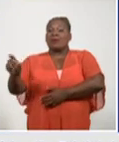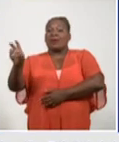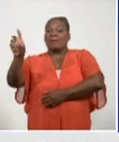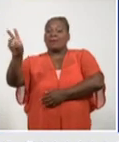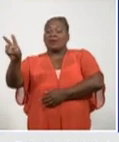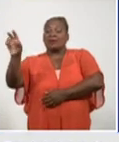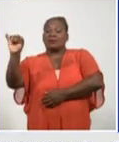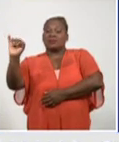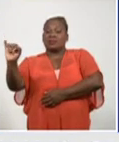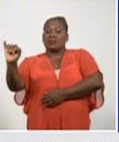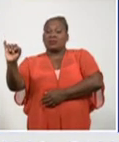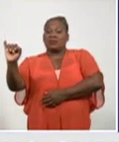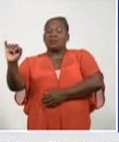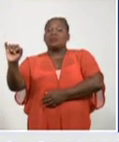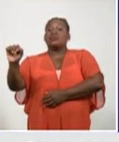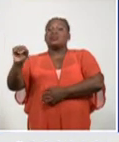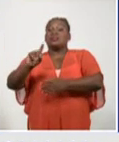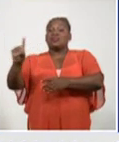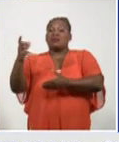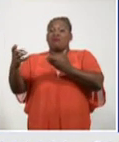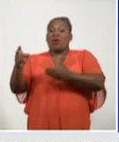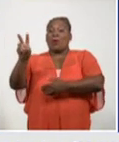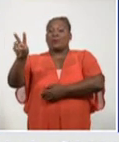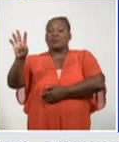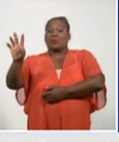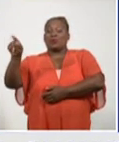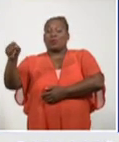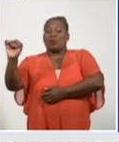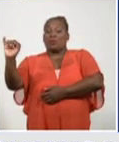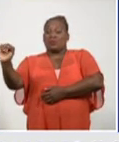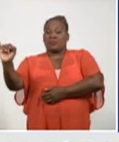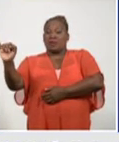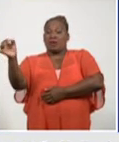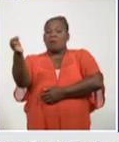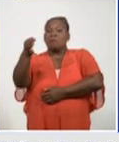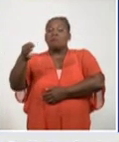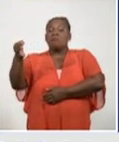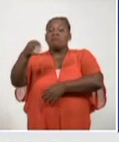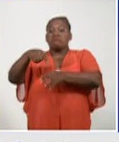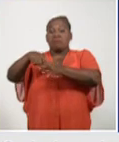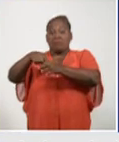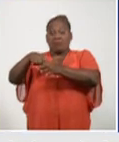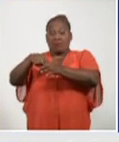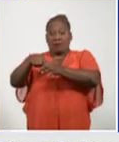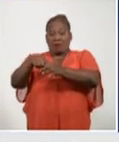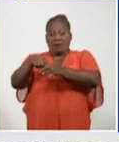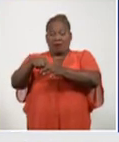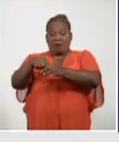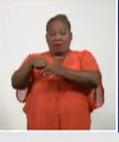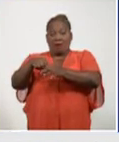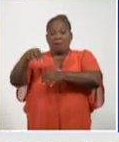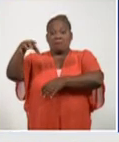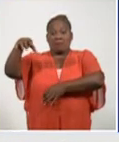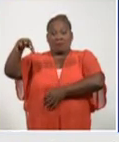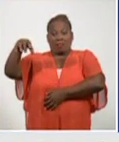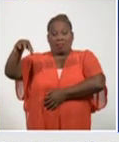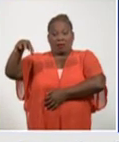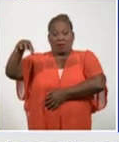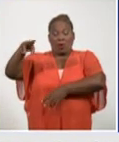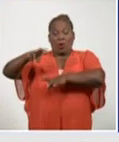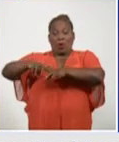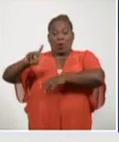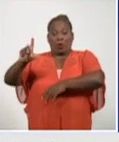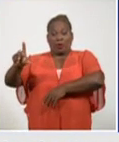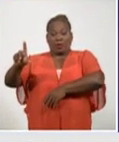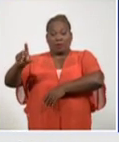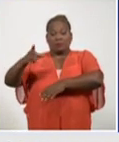Cienfuegos 24,6 y el municipio especial Isla de la Juventud Pinar del Río, Holguín,